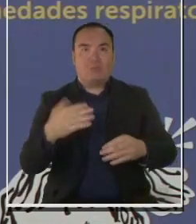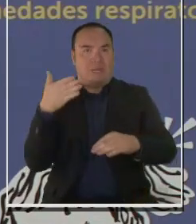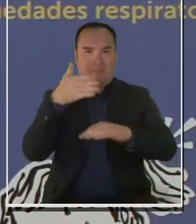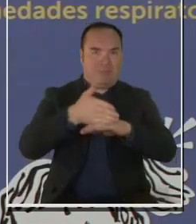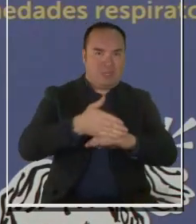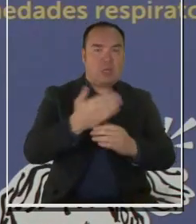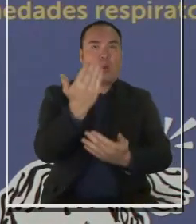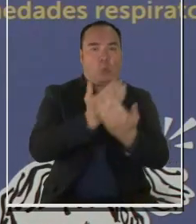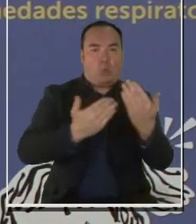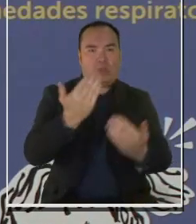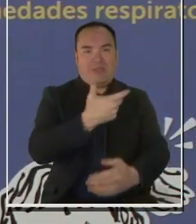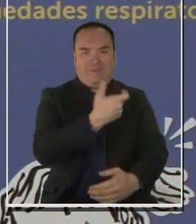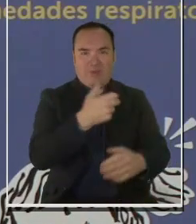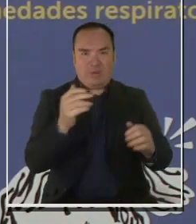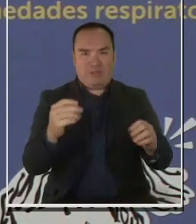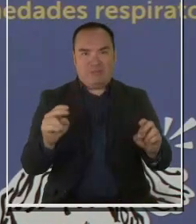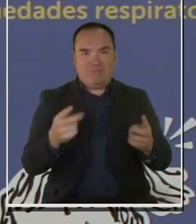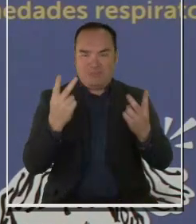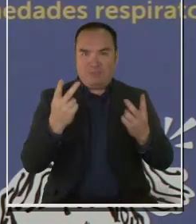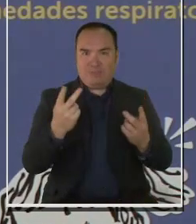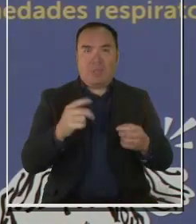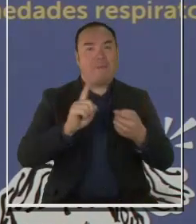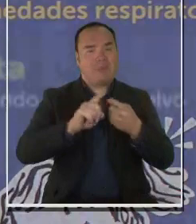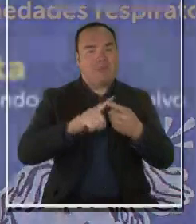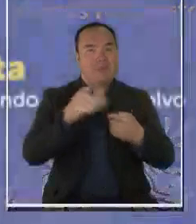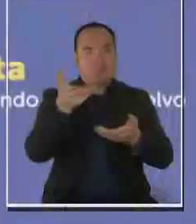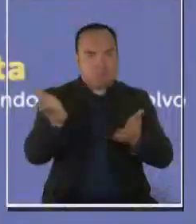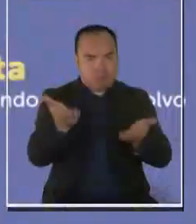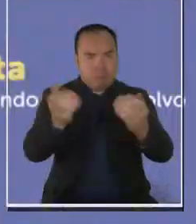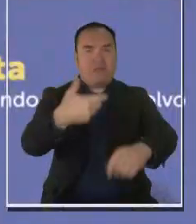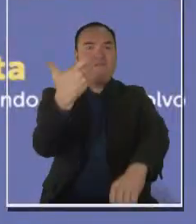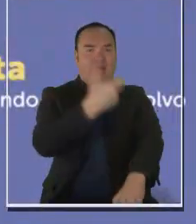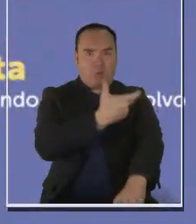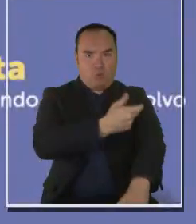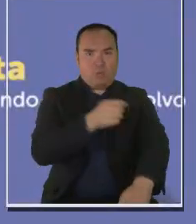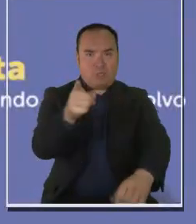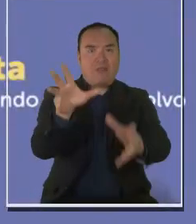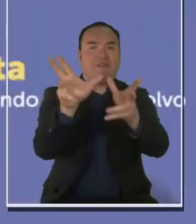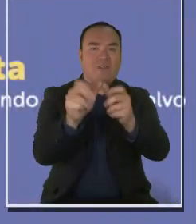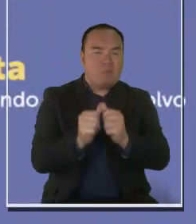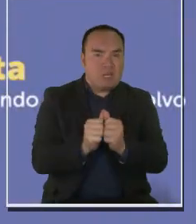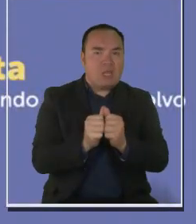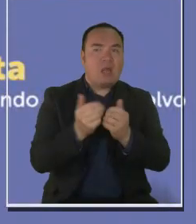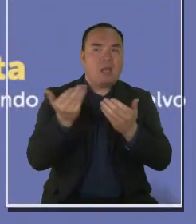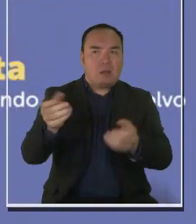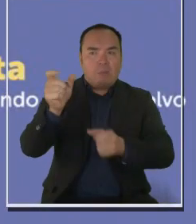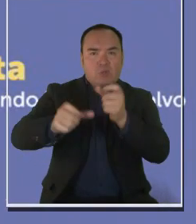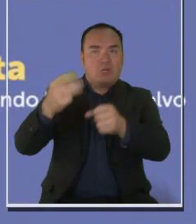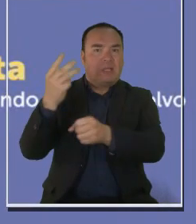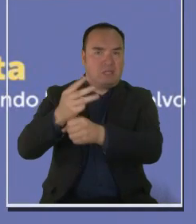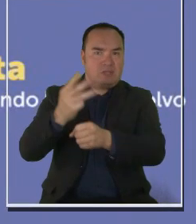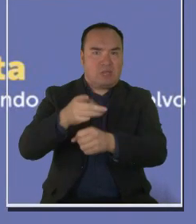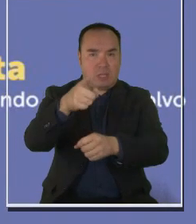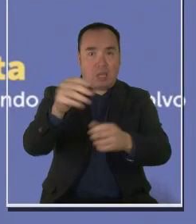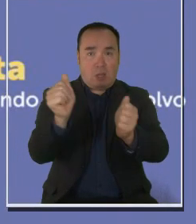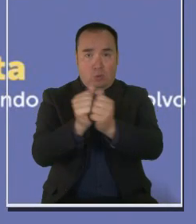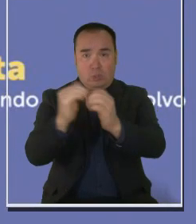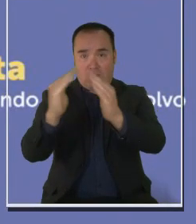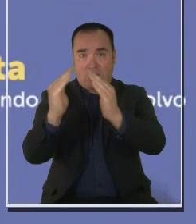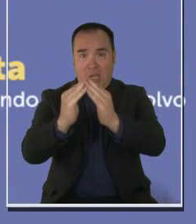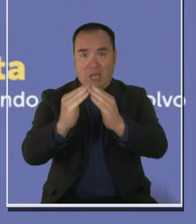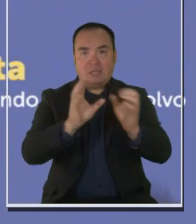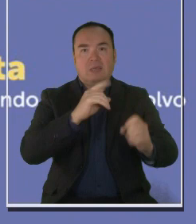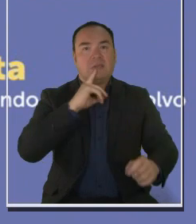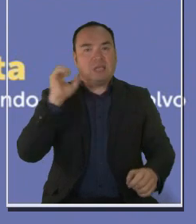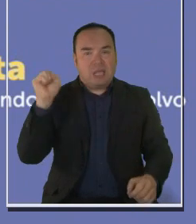Por eso, número 1, vacúnense. Lleve a su familiar, a las personas mayores que viven con usted, a las